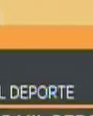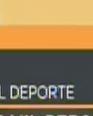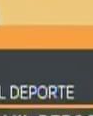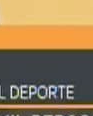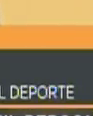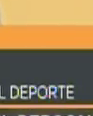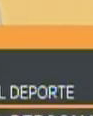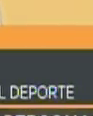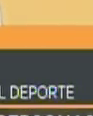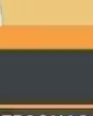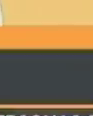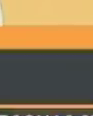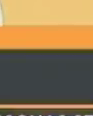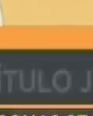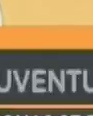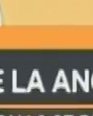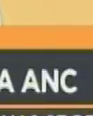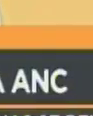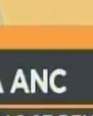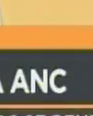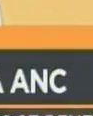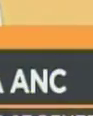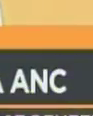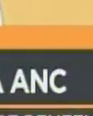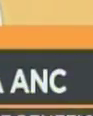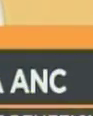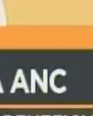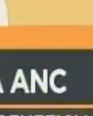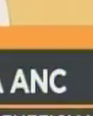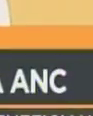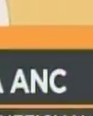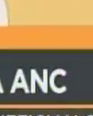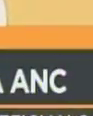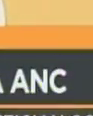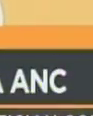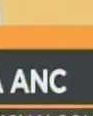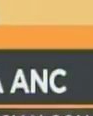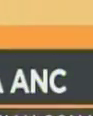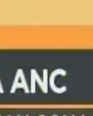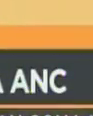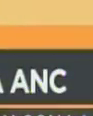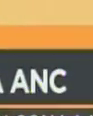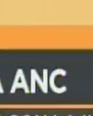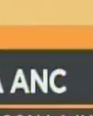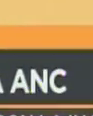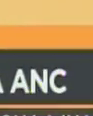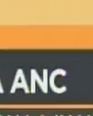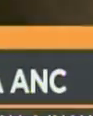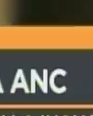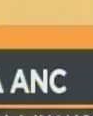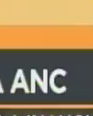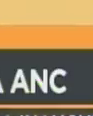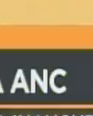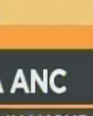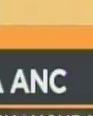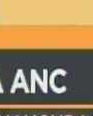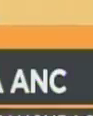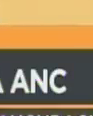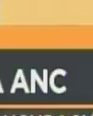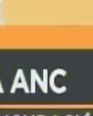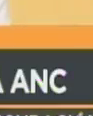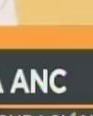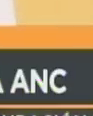compañero Diosdado Cabello, nuestra presidenta de la Asamblea Nacional Constituyente, Delcy Rodríguez, bueno, dan unas orientaciones